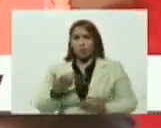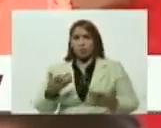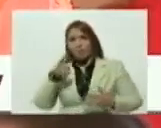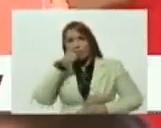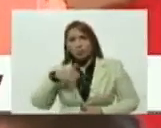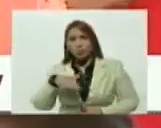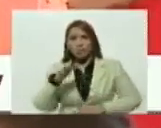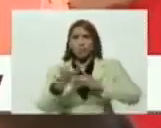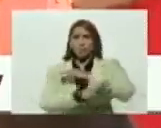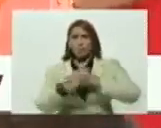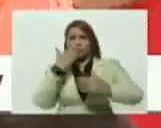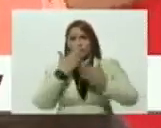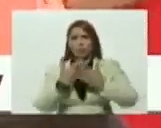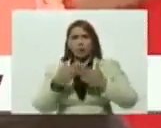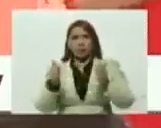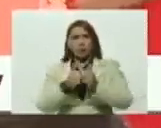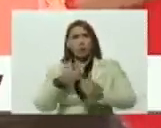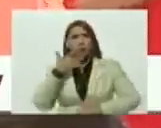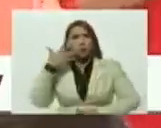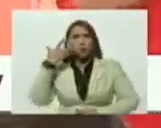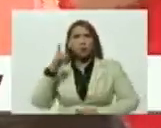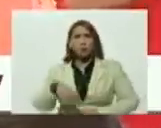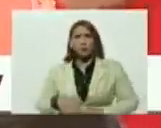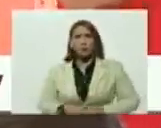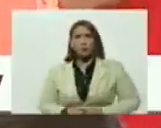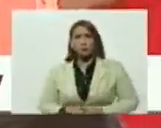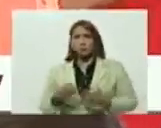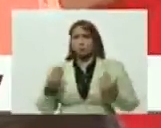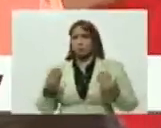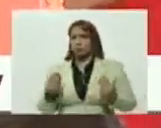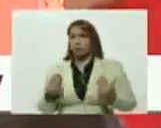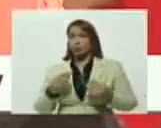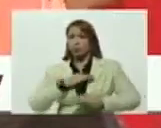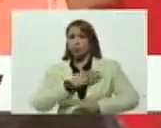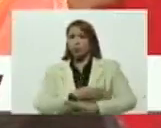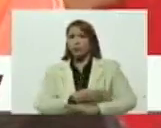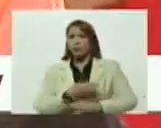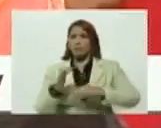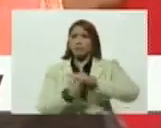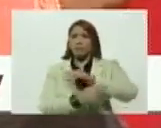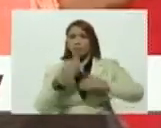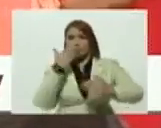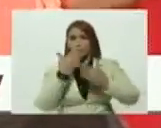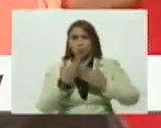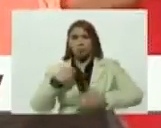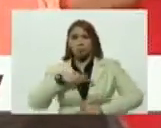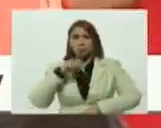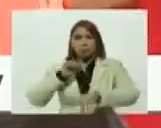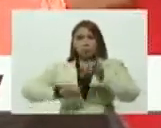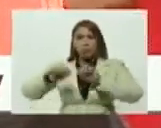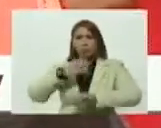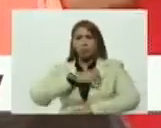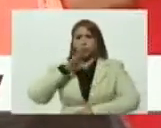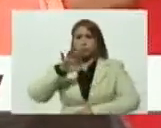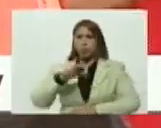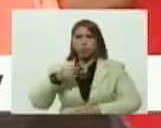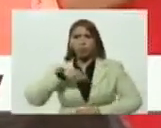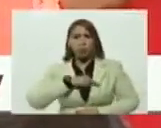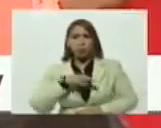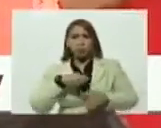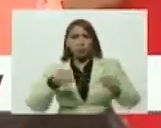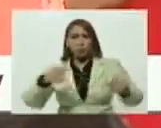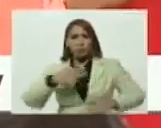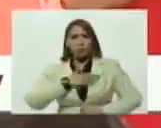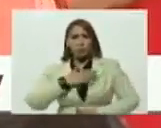de la frontera con mucho orgullo y sobre todo con mucho ímpetu, porque desde la frontera hemos defendido la soberanía de nuestra